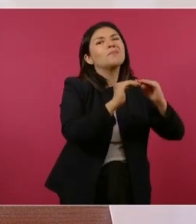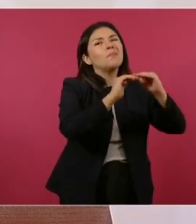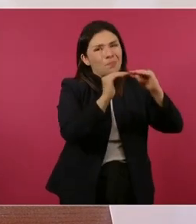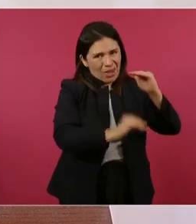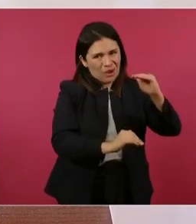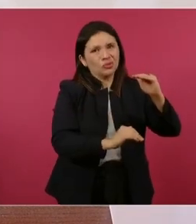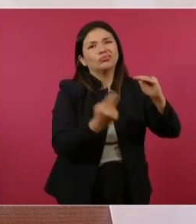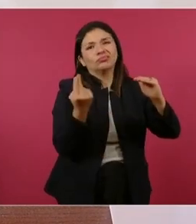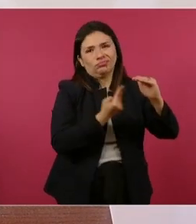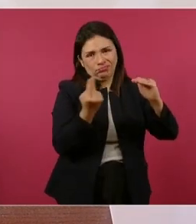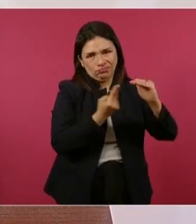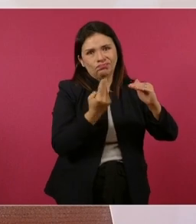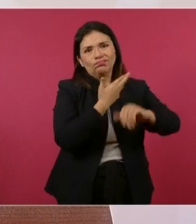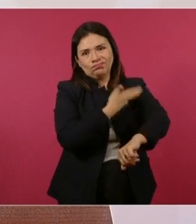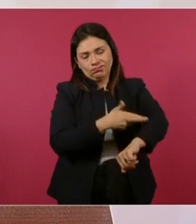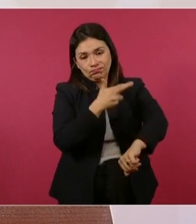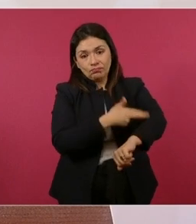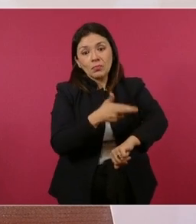reduzca